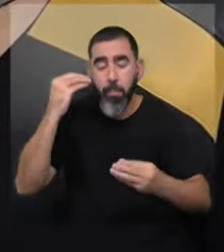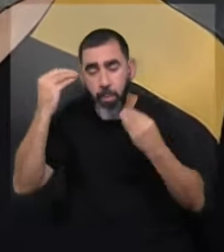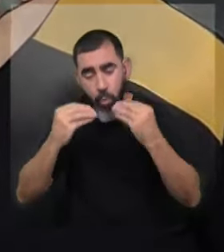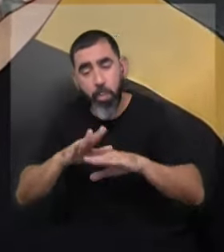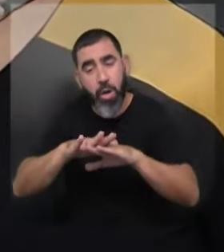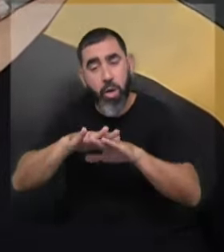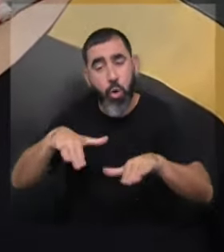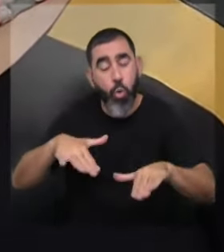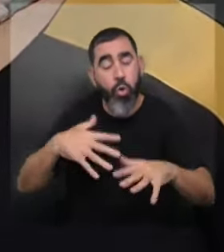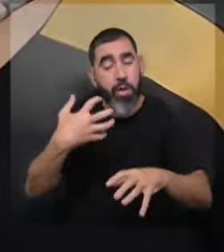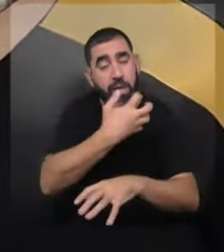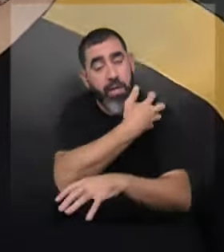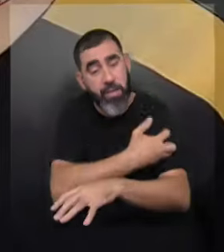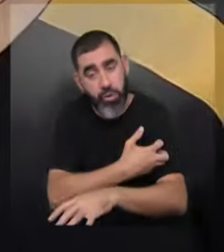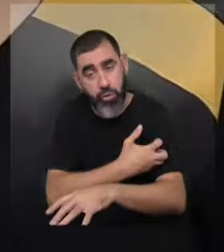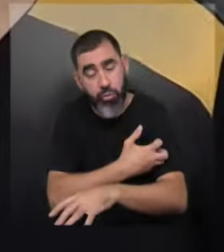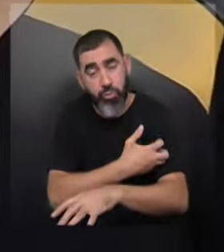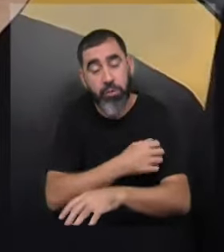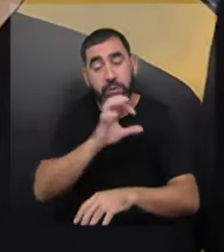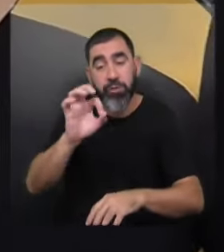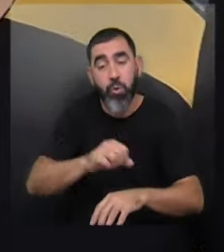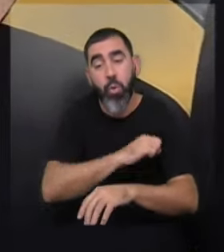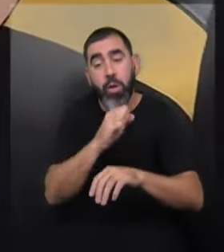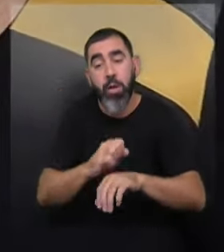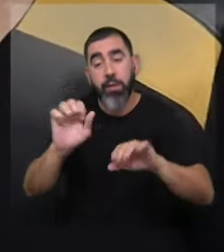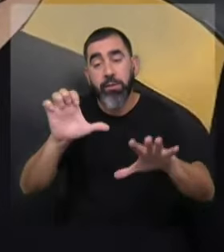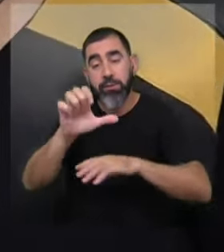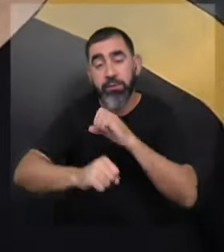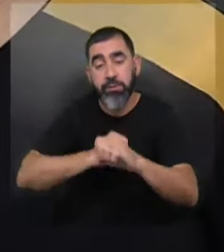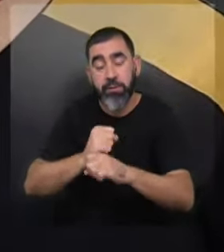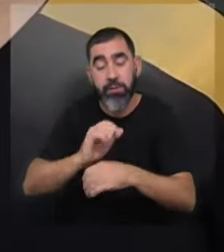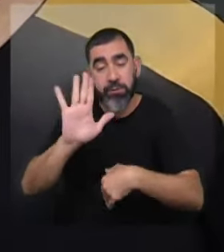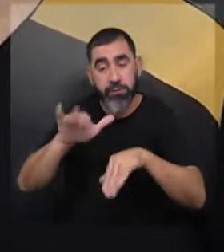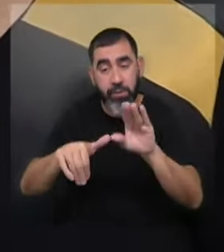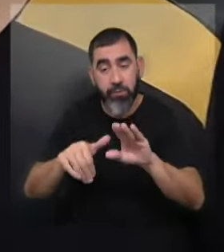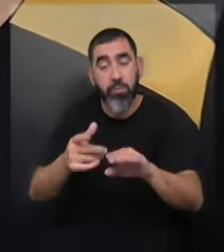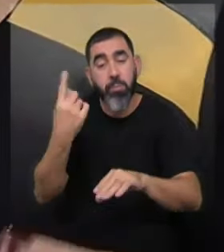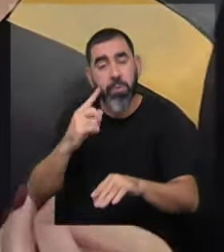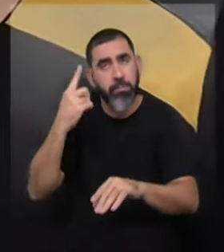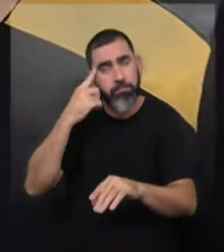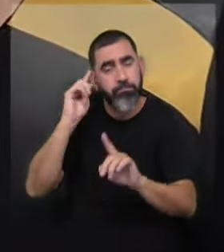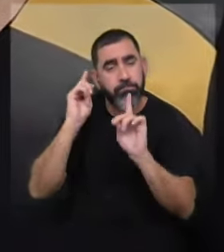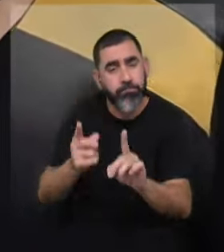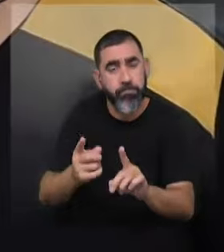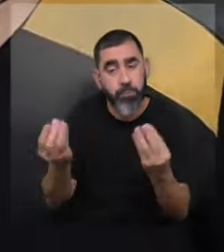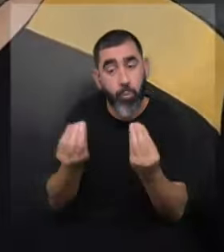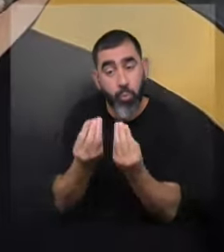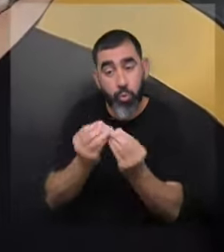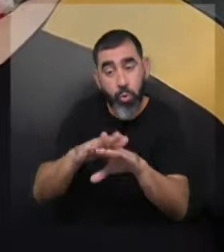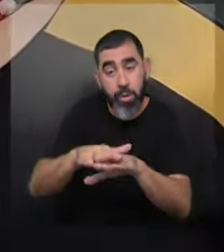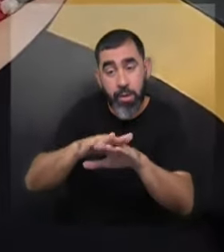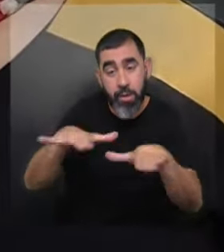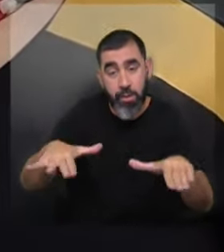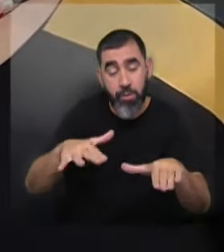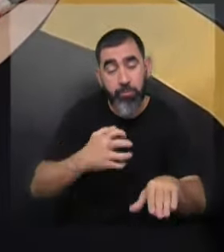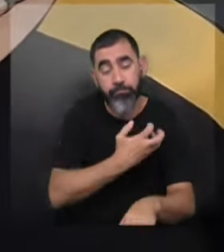los menores, de los niños, de 0 a 6 años es donde tenemos el grueso, pero pensemos también que muchos de esos niños que están por